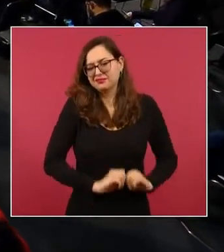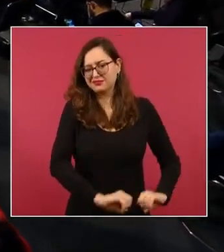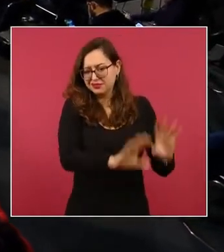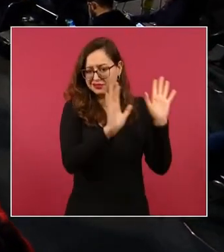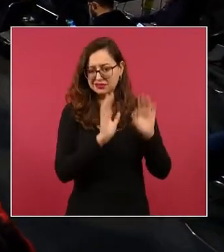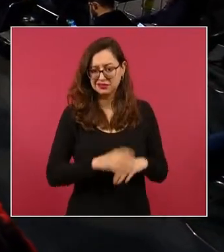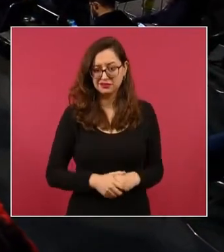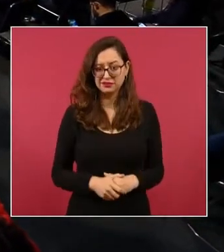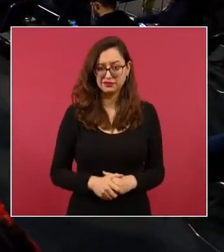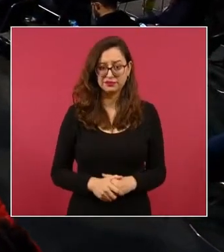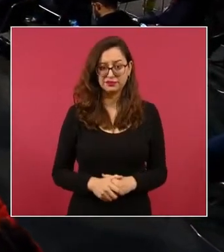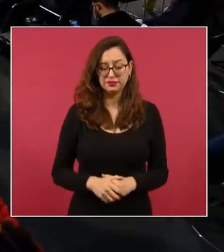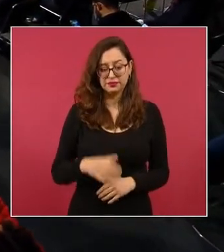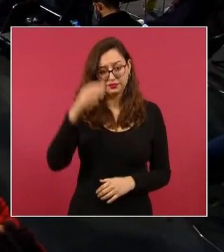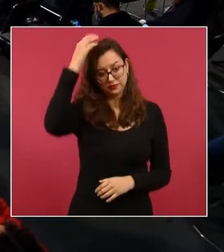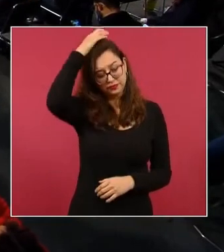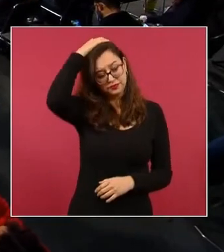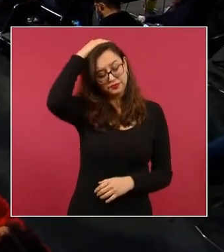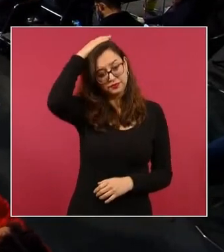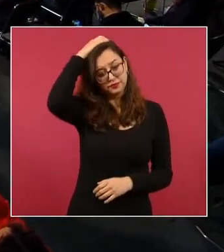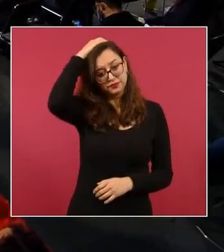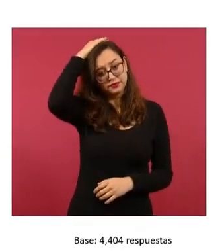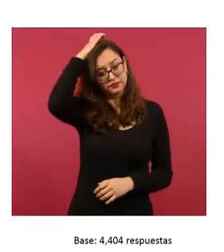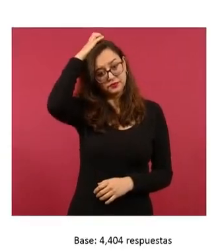¿Qué? ¿Qué?